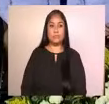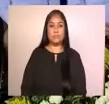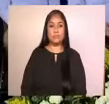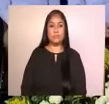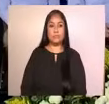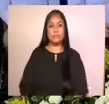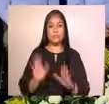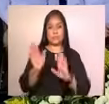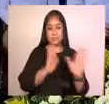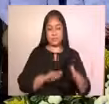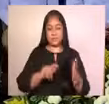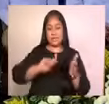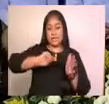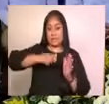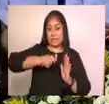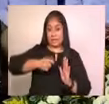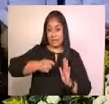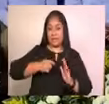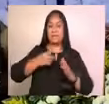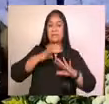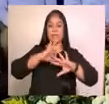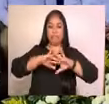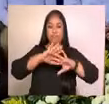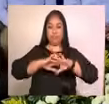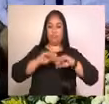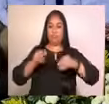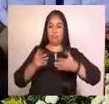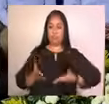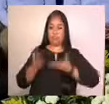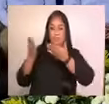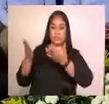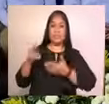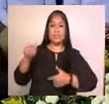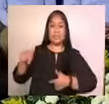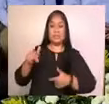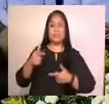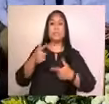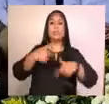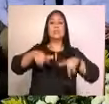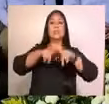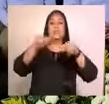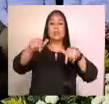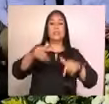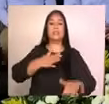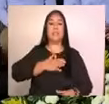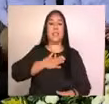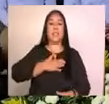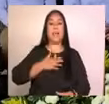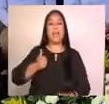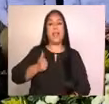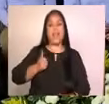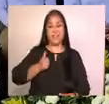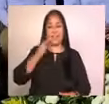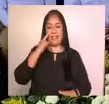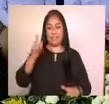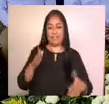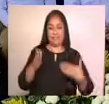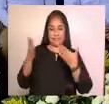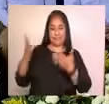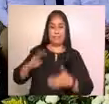Con la entrega simbólica de las llaves del Centro de Alta Seguridad Canadá por parte del ministro Francisco Jiménez al presidente de la